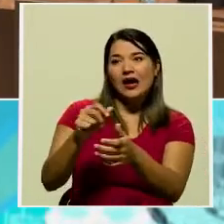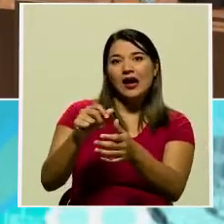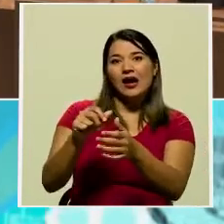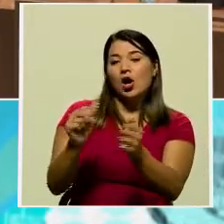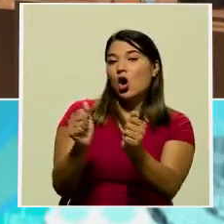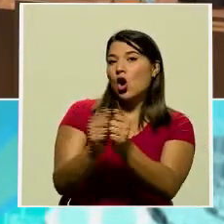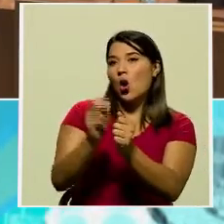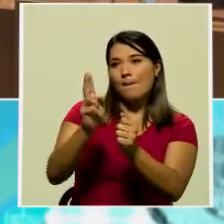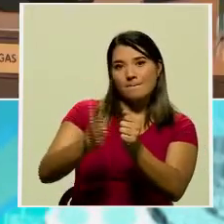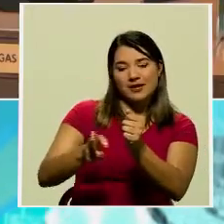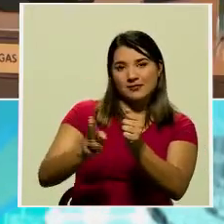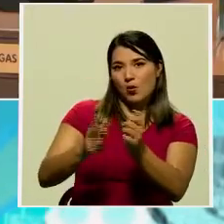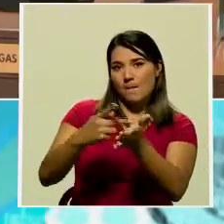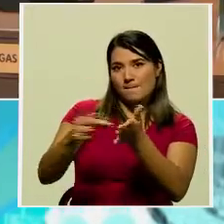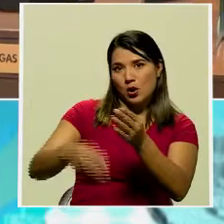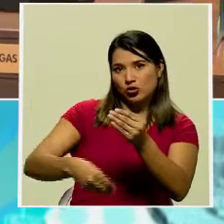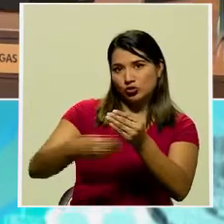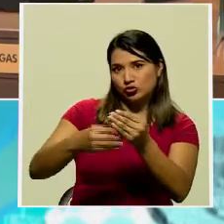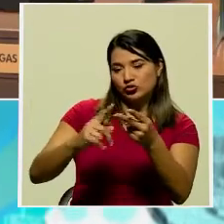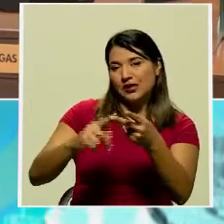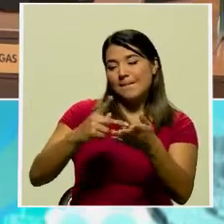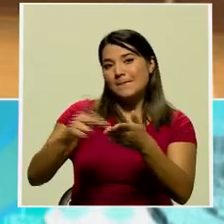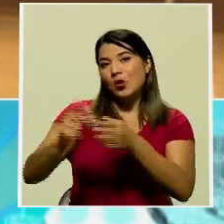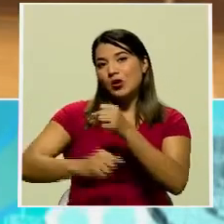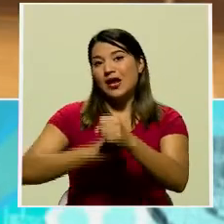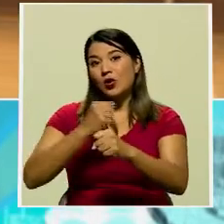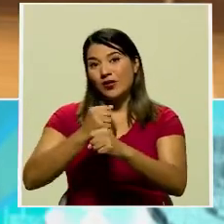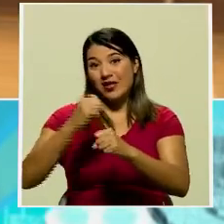el legislador proponente de esta iniciativa.